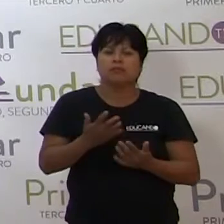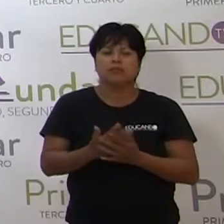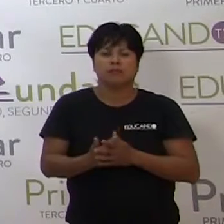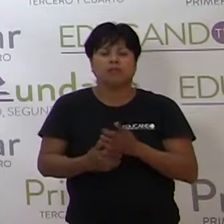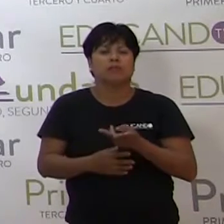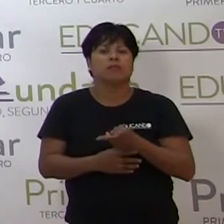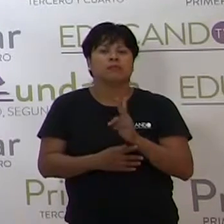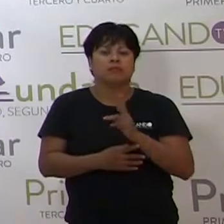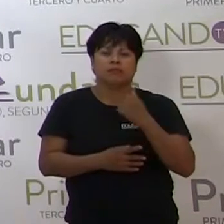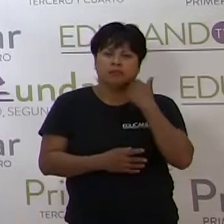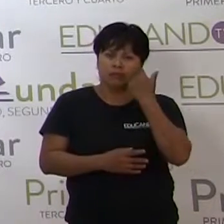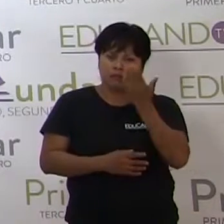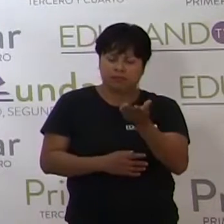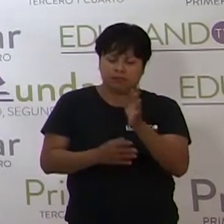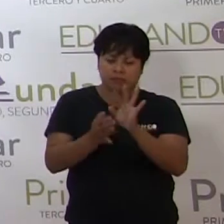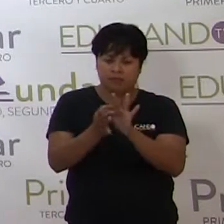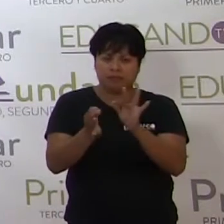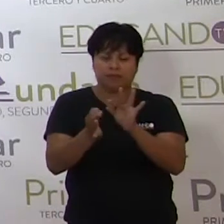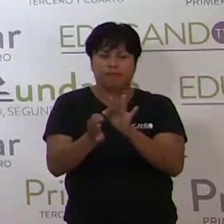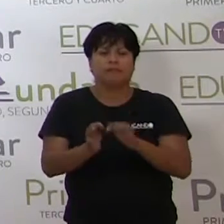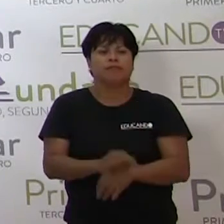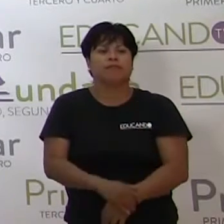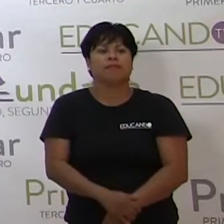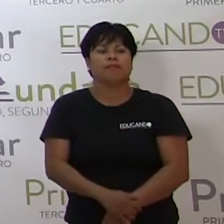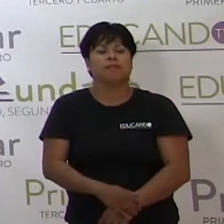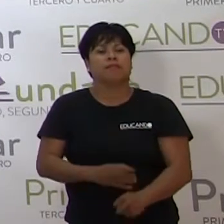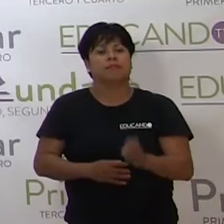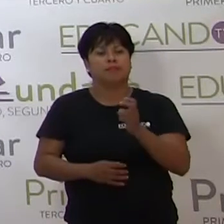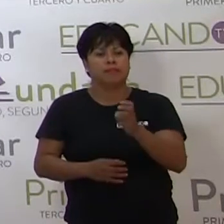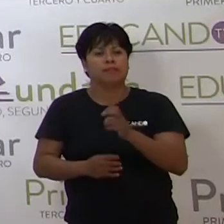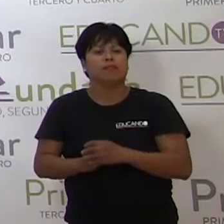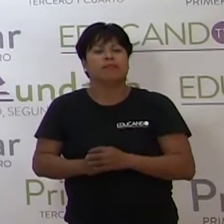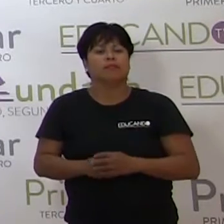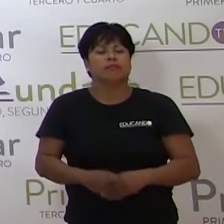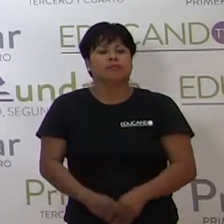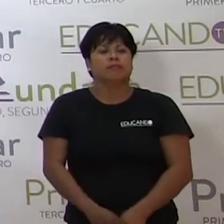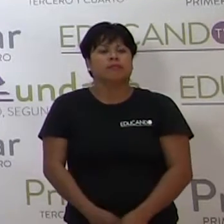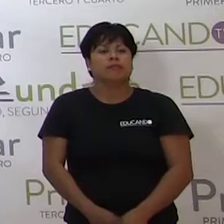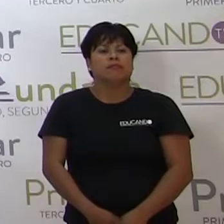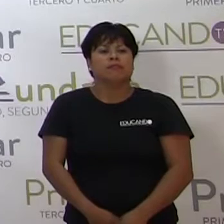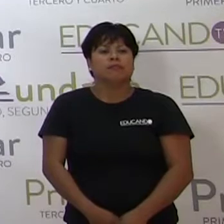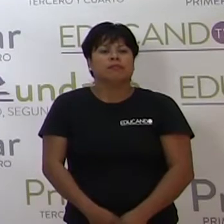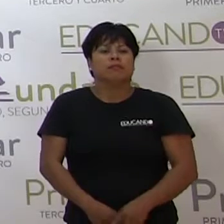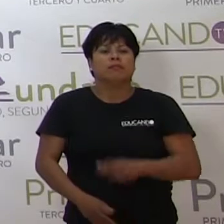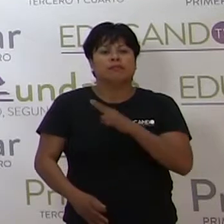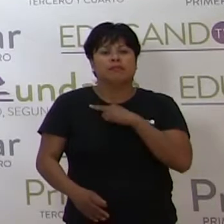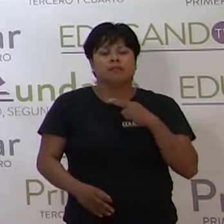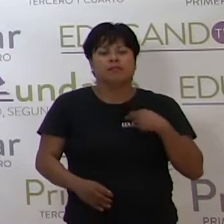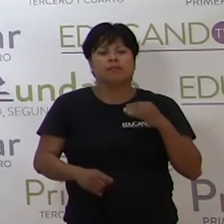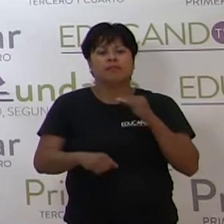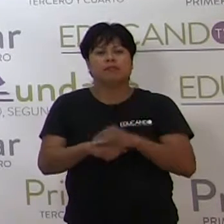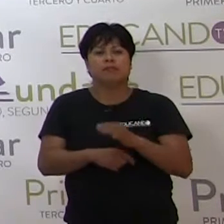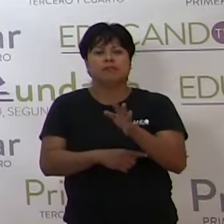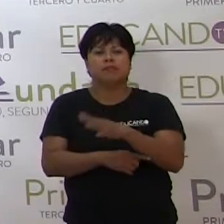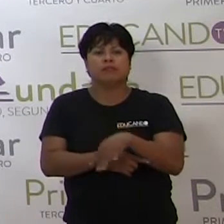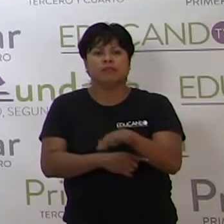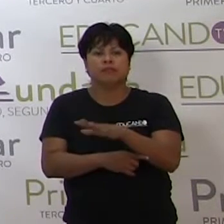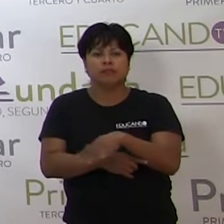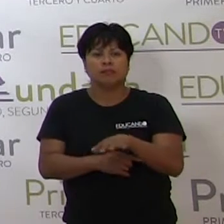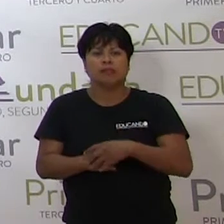pero te quiero decir. Lógicamente, la encendemos,